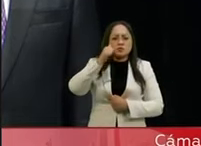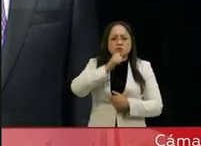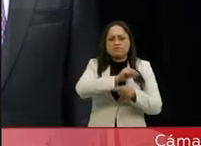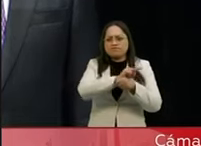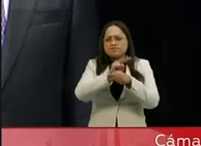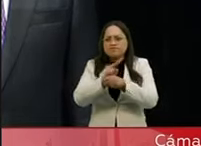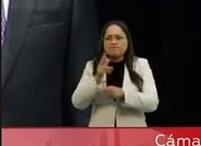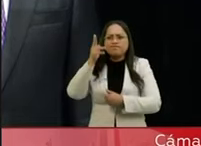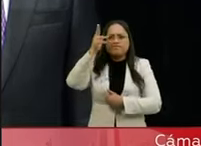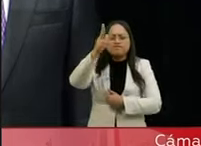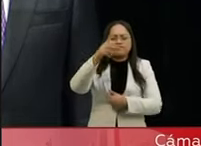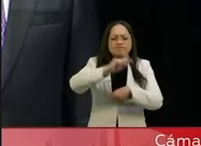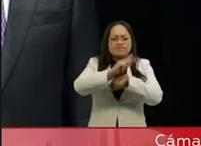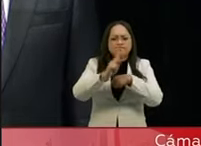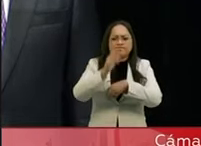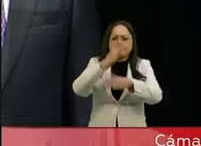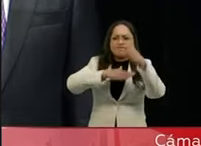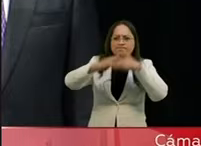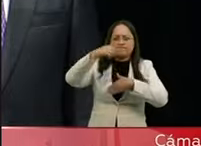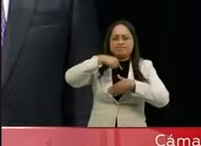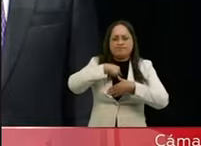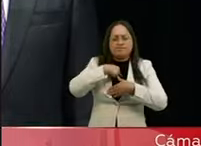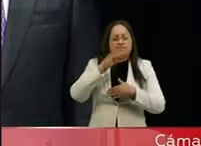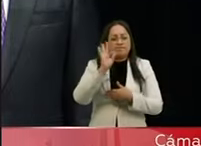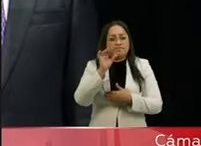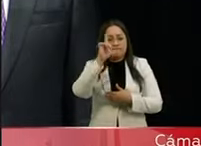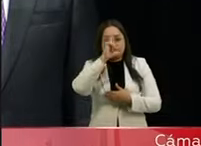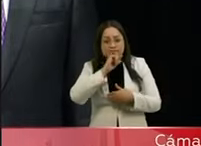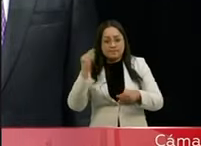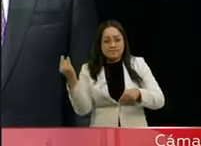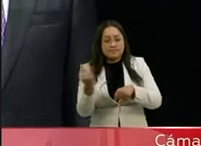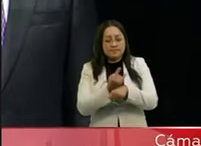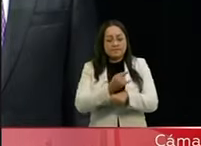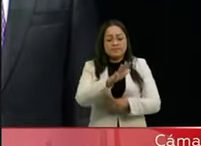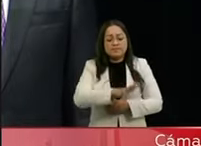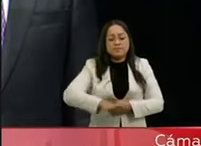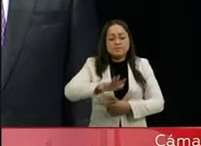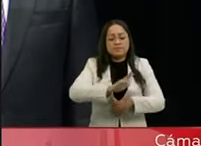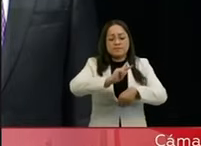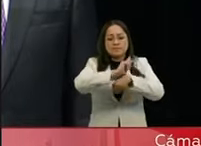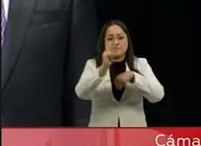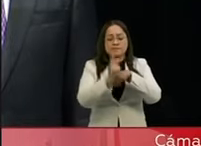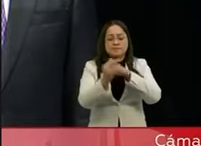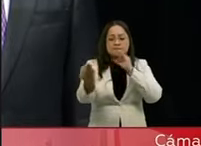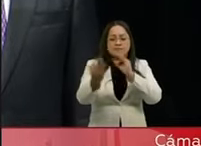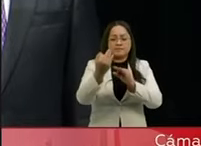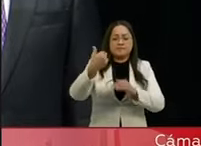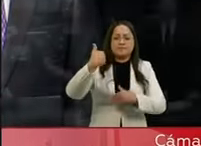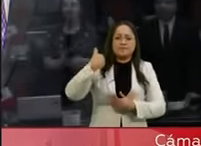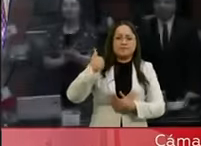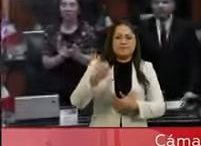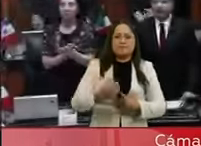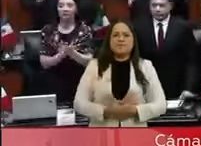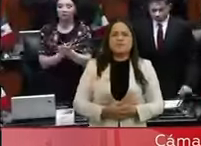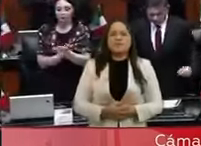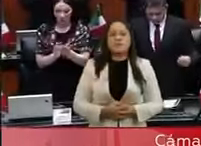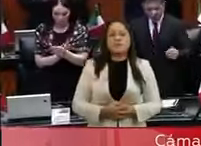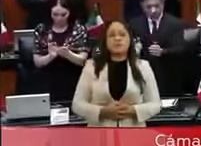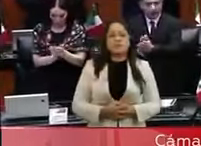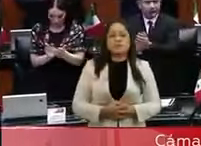bien y prosperidad de la Unión. Si así no lo hiciere, que la nación me lo demande. Muchas gracias.